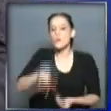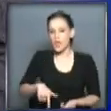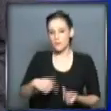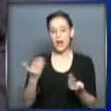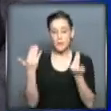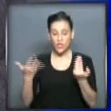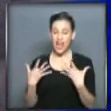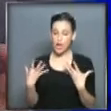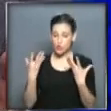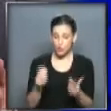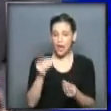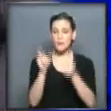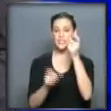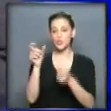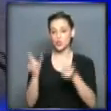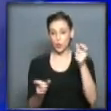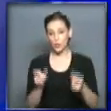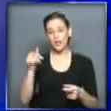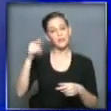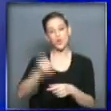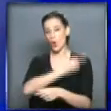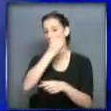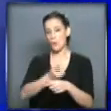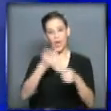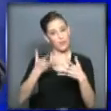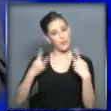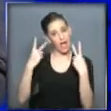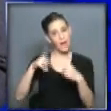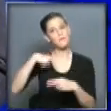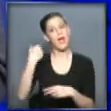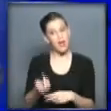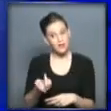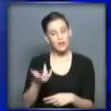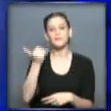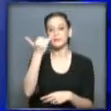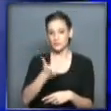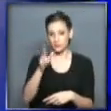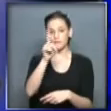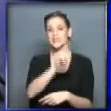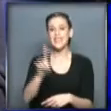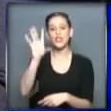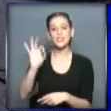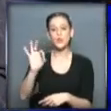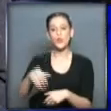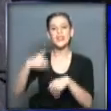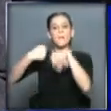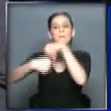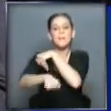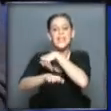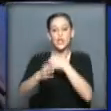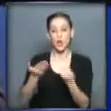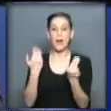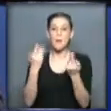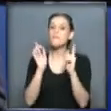ayudar con los pasajeros que obviamente no van a poder abordar el servicio, se va a disponer de 150 micros para hacer el